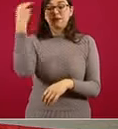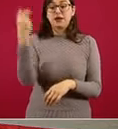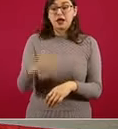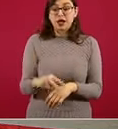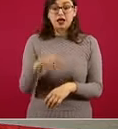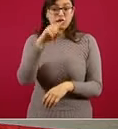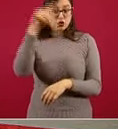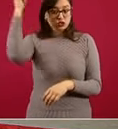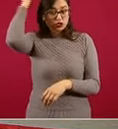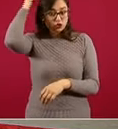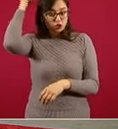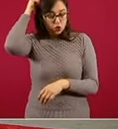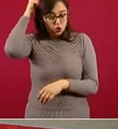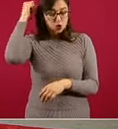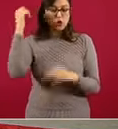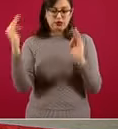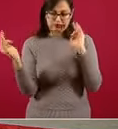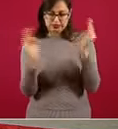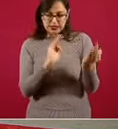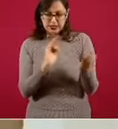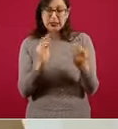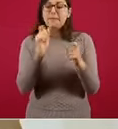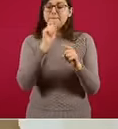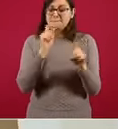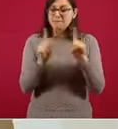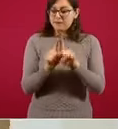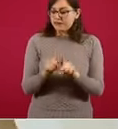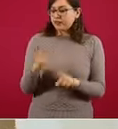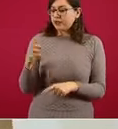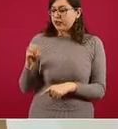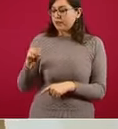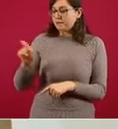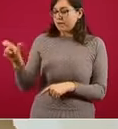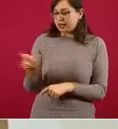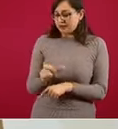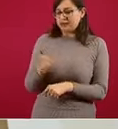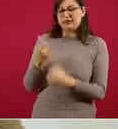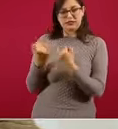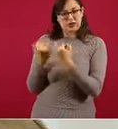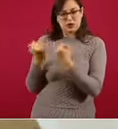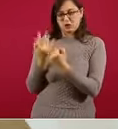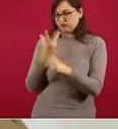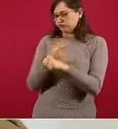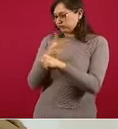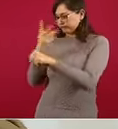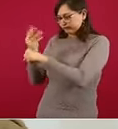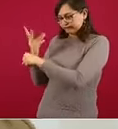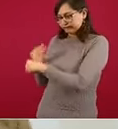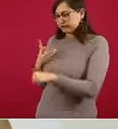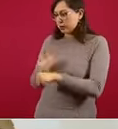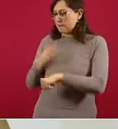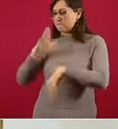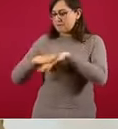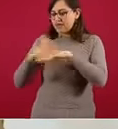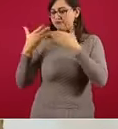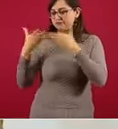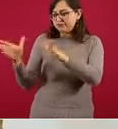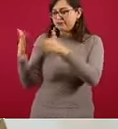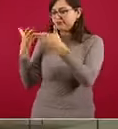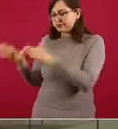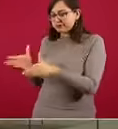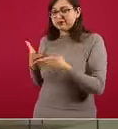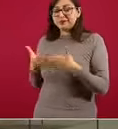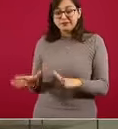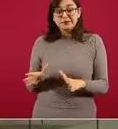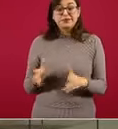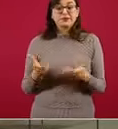en Texcoco. Pemex también está haciendo una readecuación para incrementar su capacidad, que es